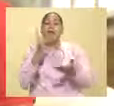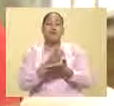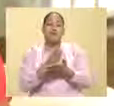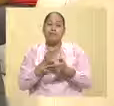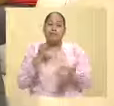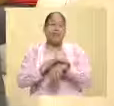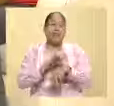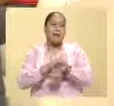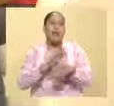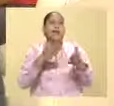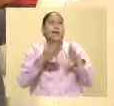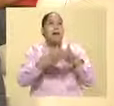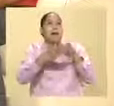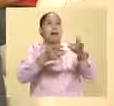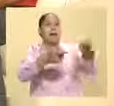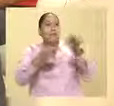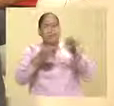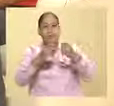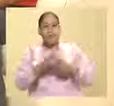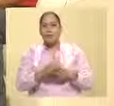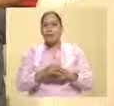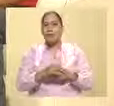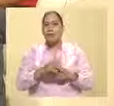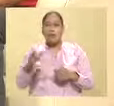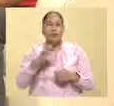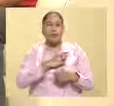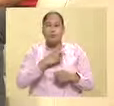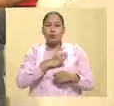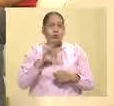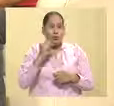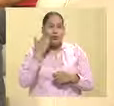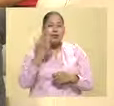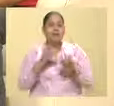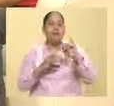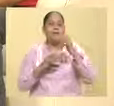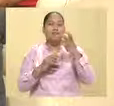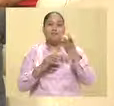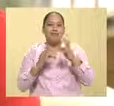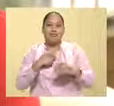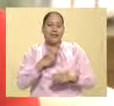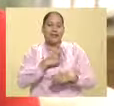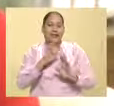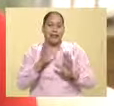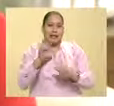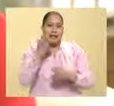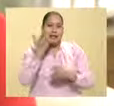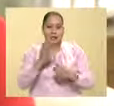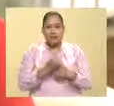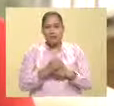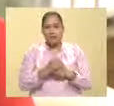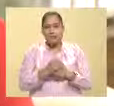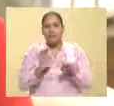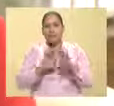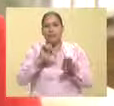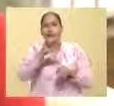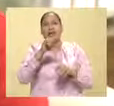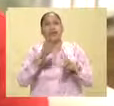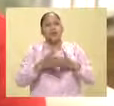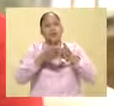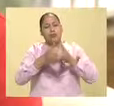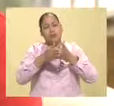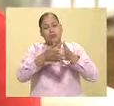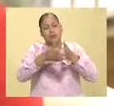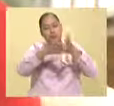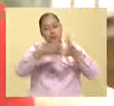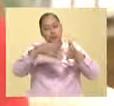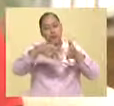han ido de la lengua la sensación de que ya no quieres estar tan sola exactamente y sí creo que ya con tanta travesía yendo y viniendo